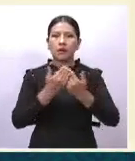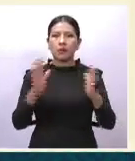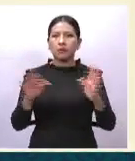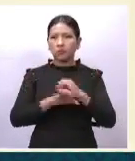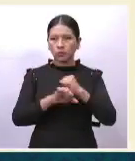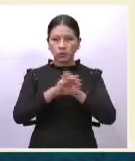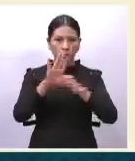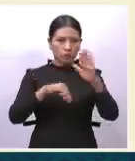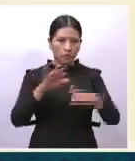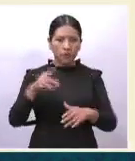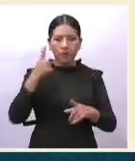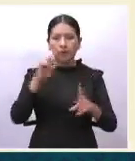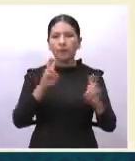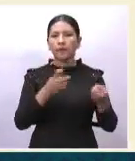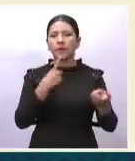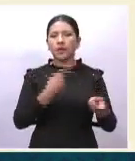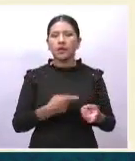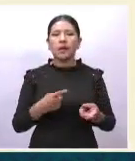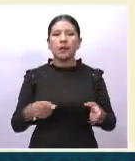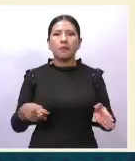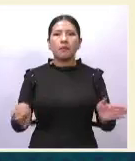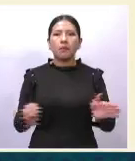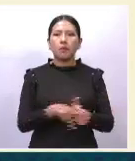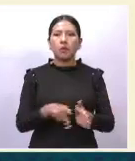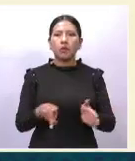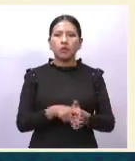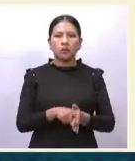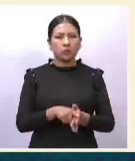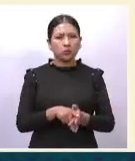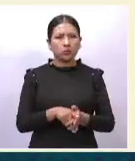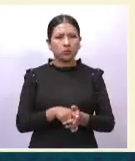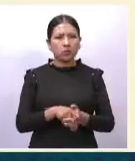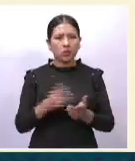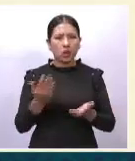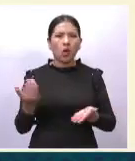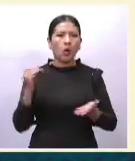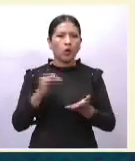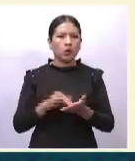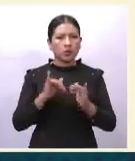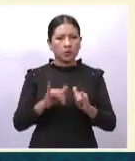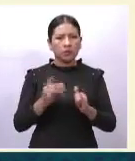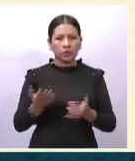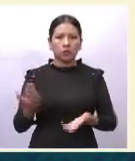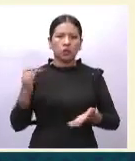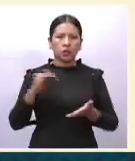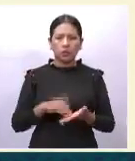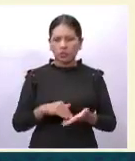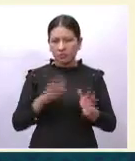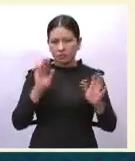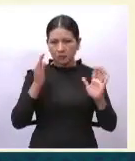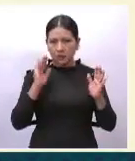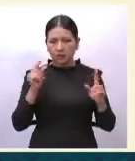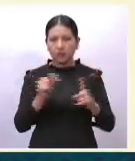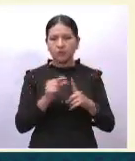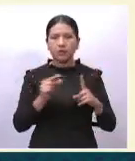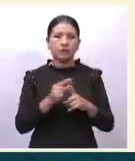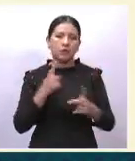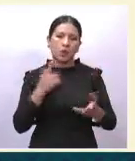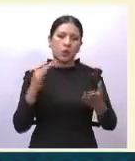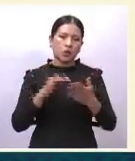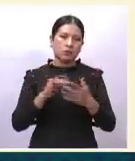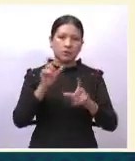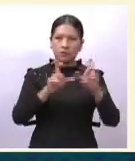la prohibición de la, no sé si es de postulación, pero era la postulación de los actuales magistrados